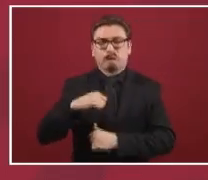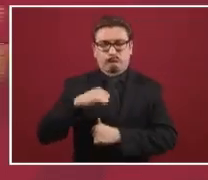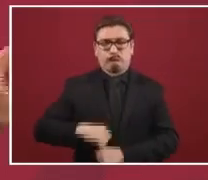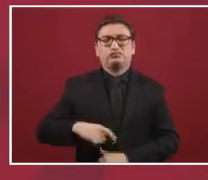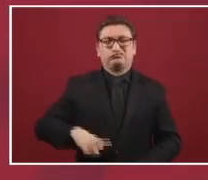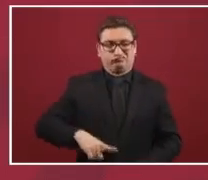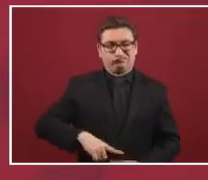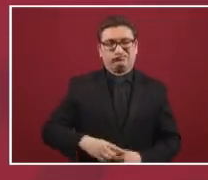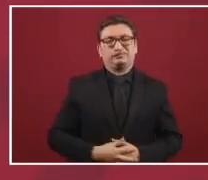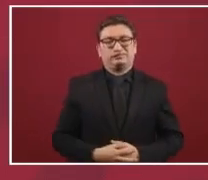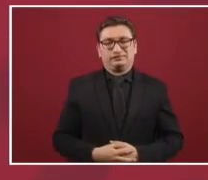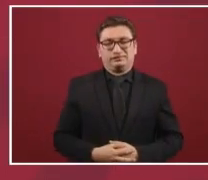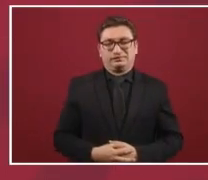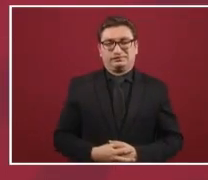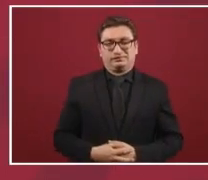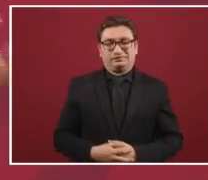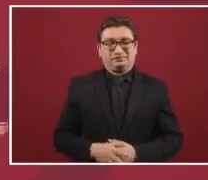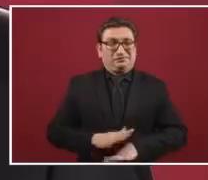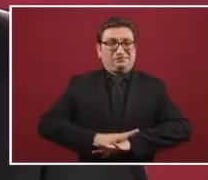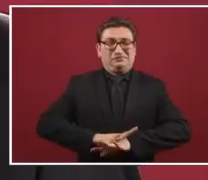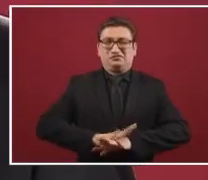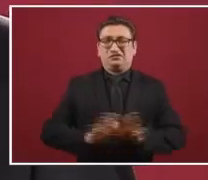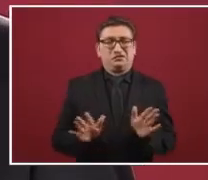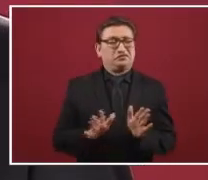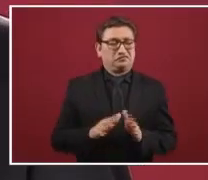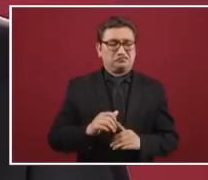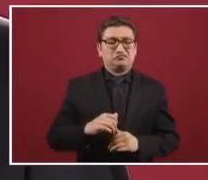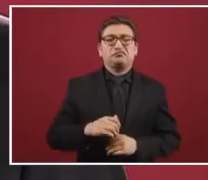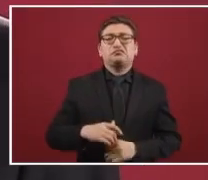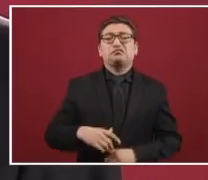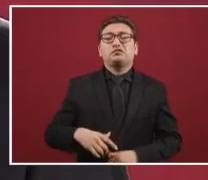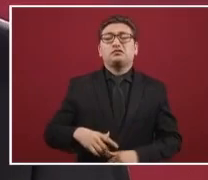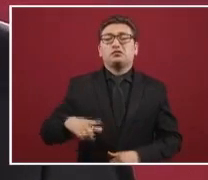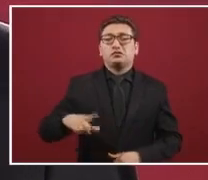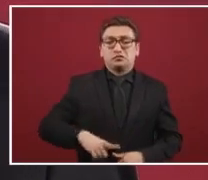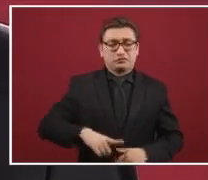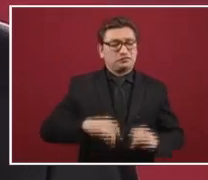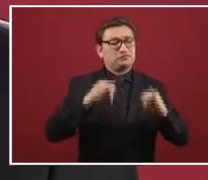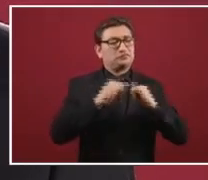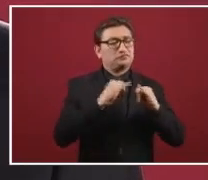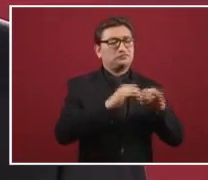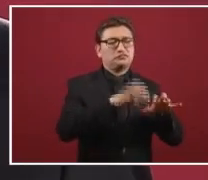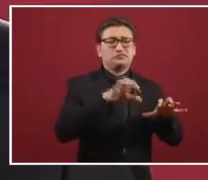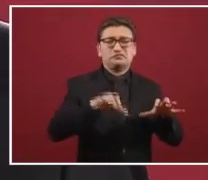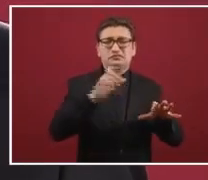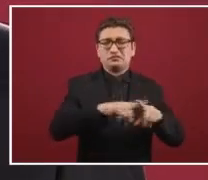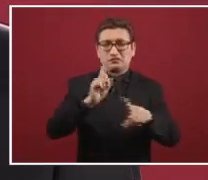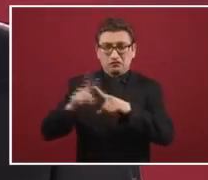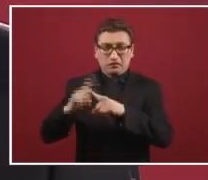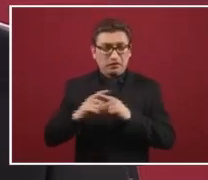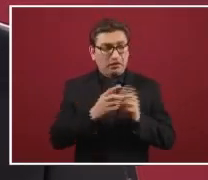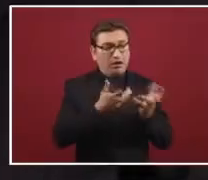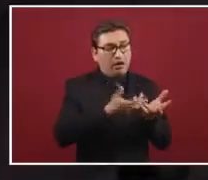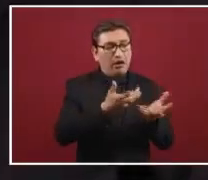Ya todas las instituciones. Entonces, no se pueden cometer